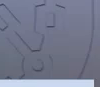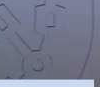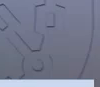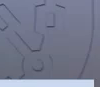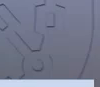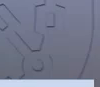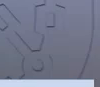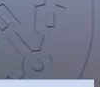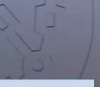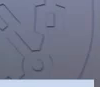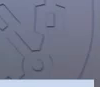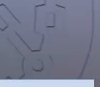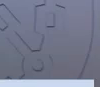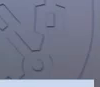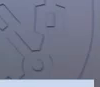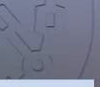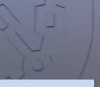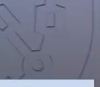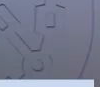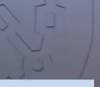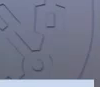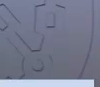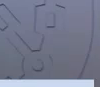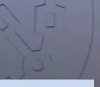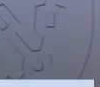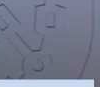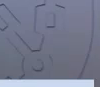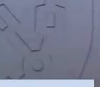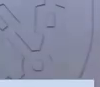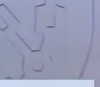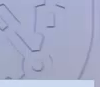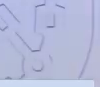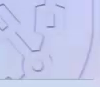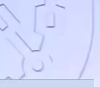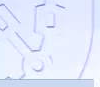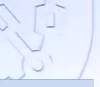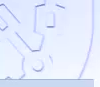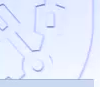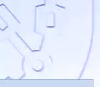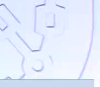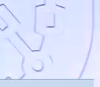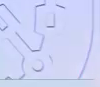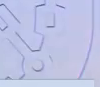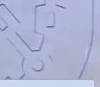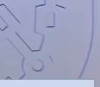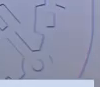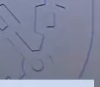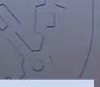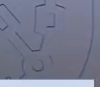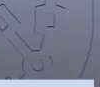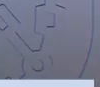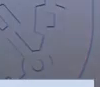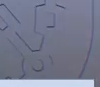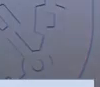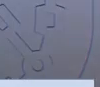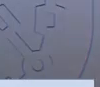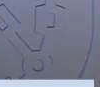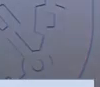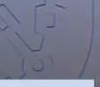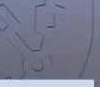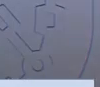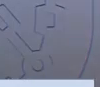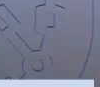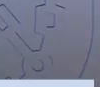Ucrania por tanto son 45.000 millones de euros los que estamos destinando ya a proteger a la clase media y a los trabajadores y